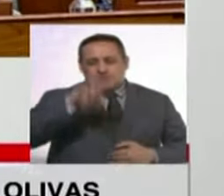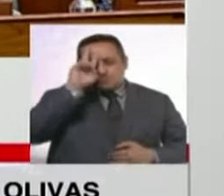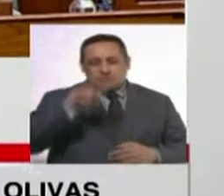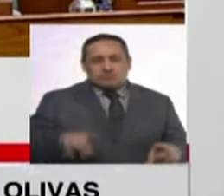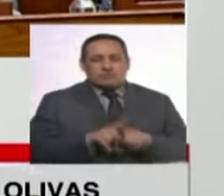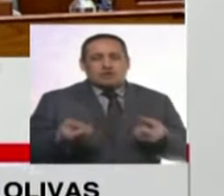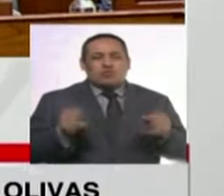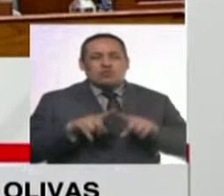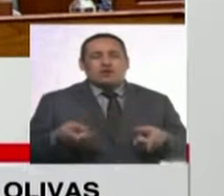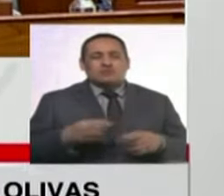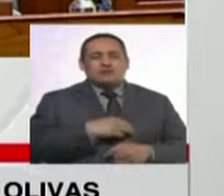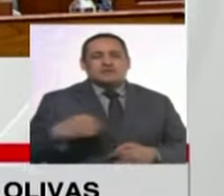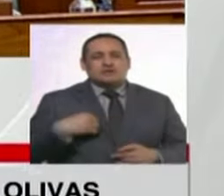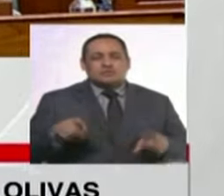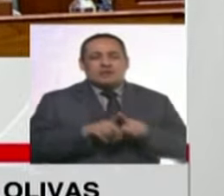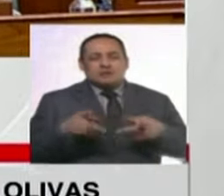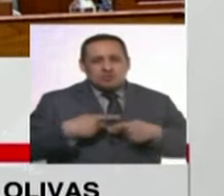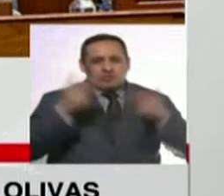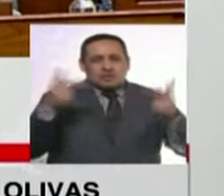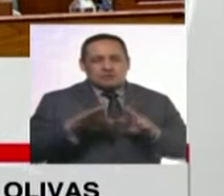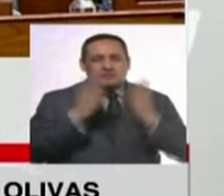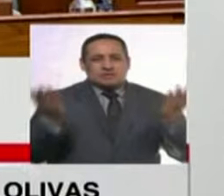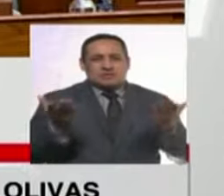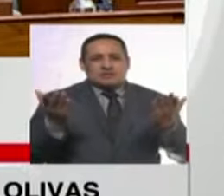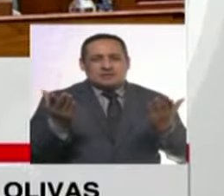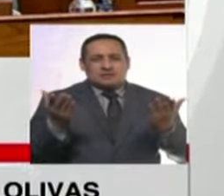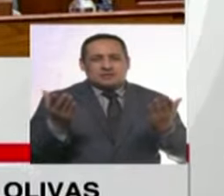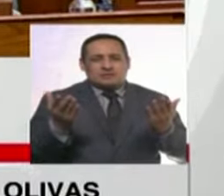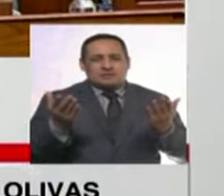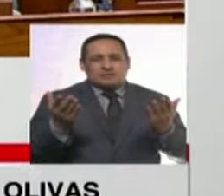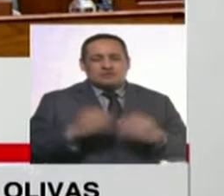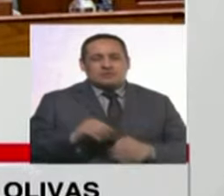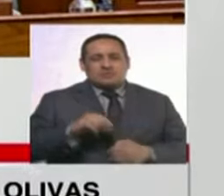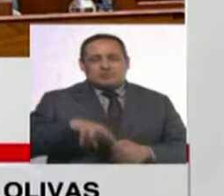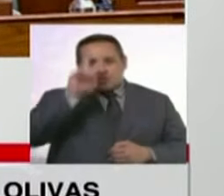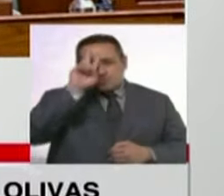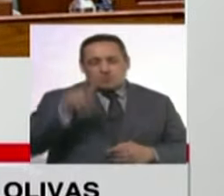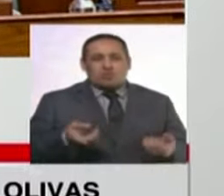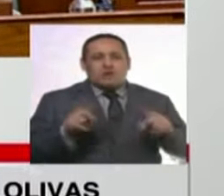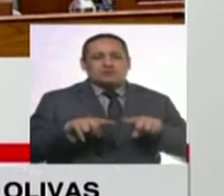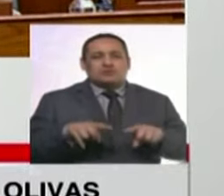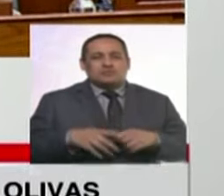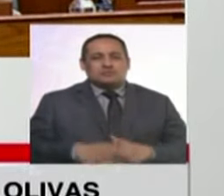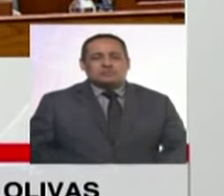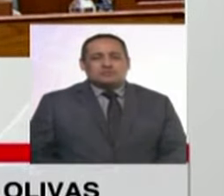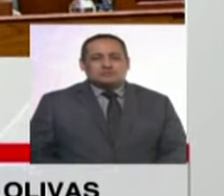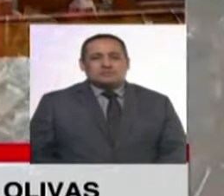cuando Señor ministro va a ser publicada en el Diario 21 en el día en el diario peruano cuando